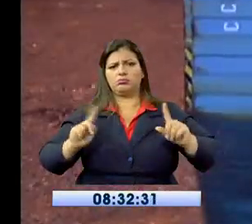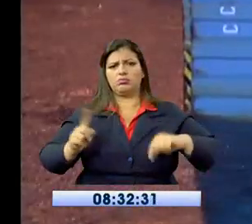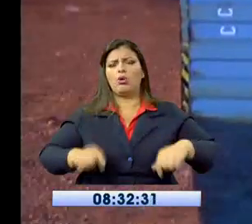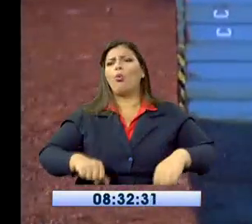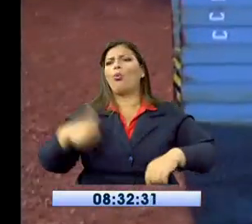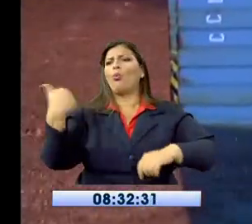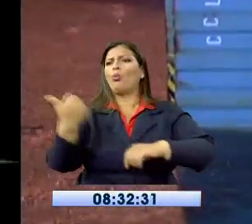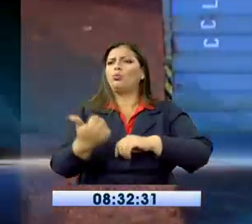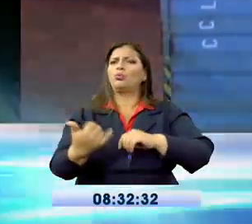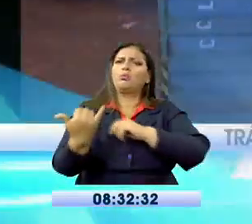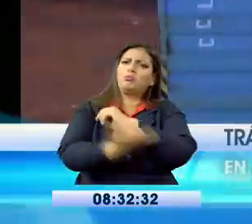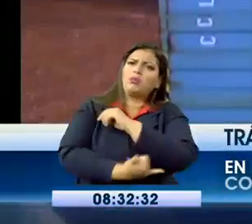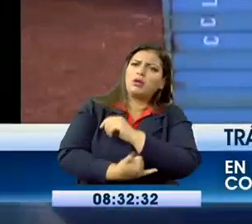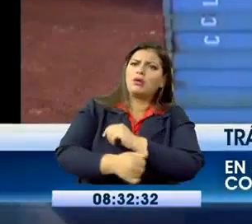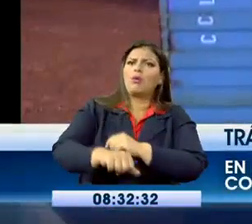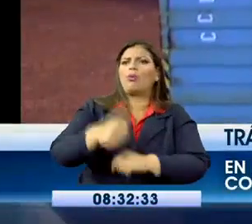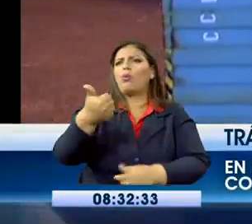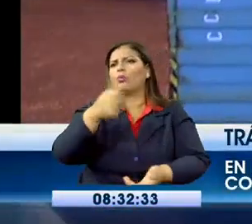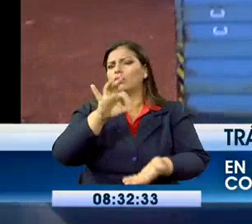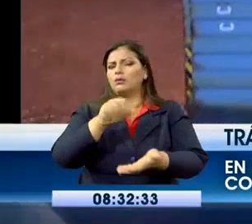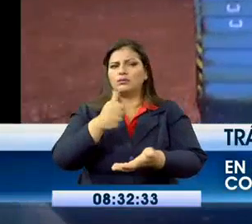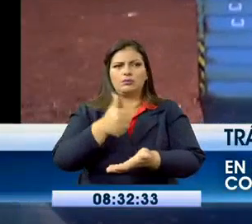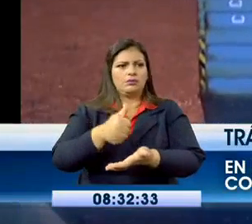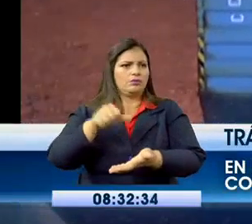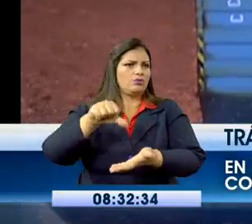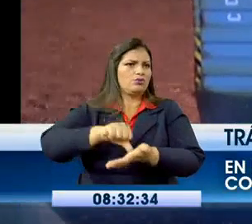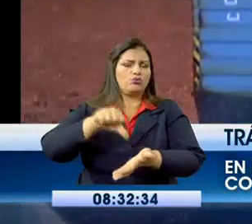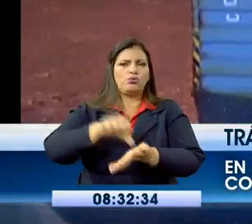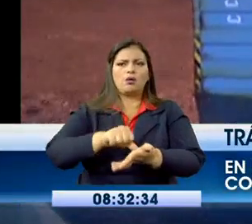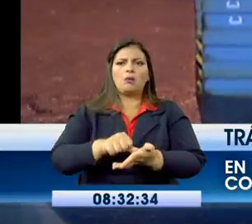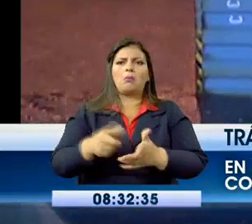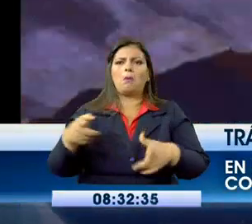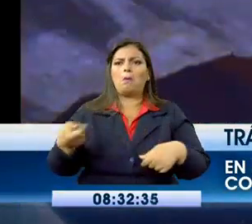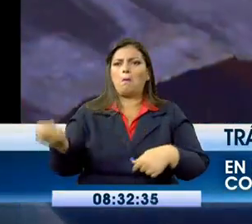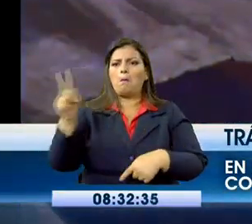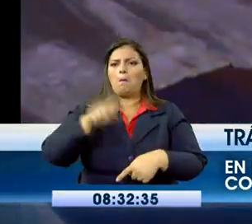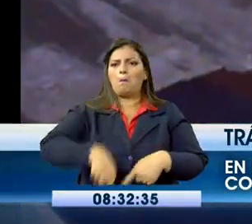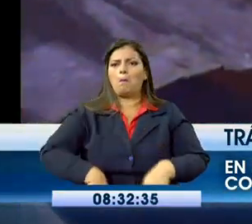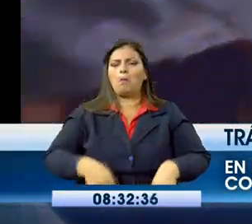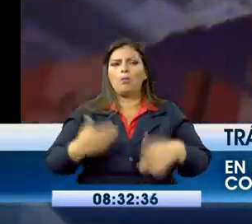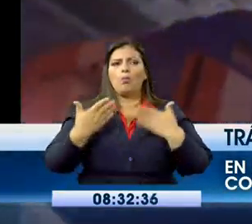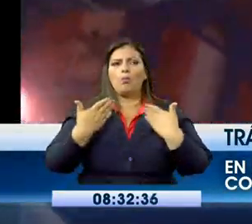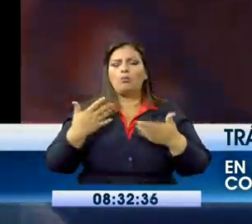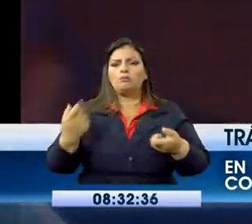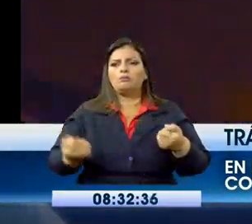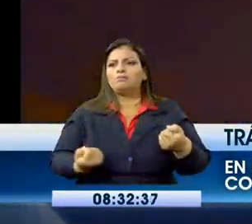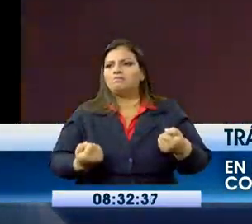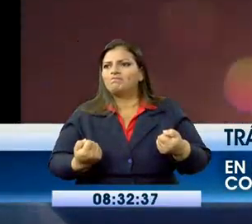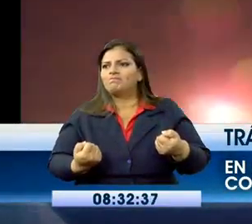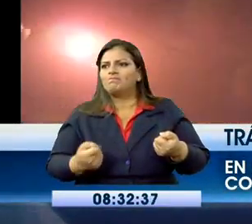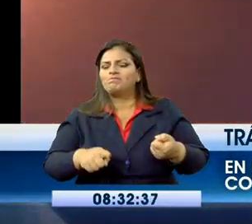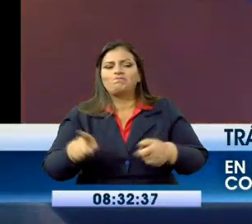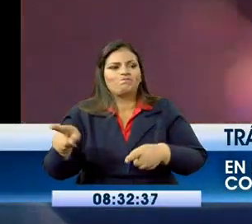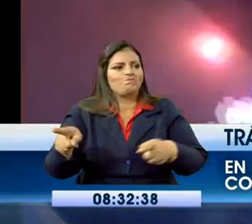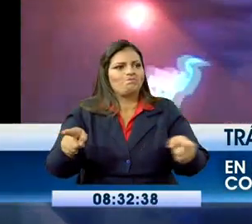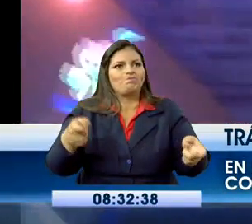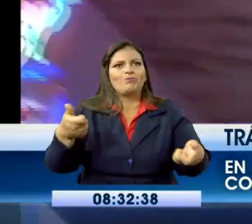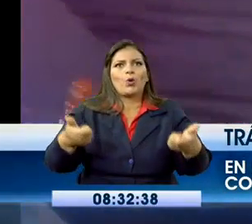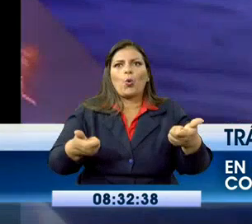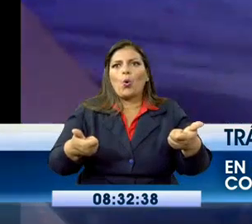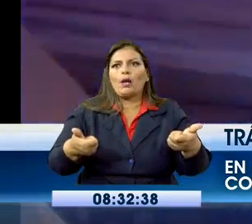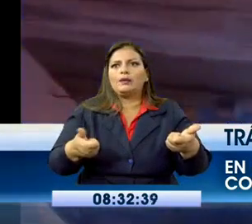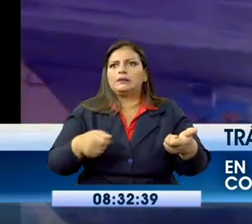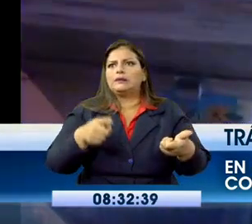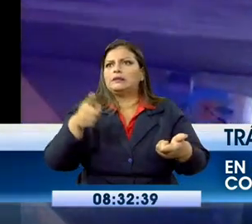Guayaquil, ya en su mente debe de tener presente que aquí están los hilos dentales, acá están las puntas de los pasos elevados, esta es una vía, esta es